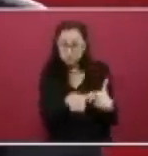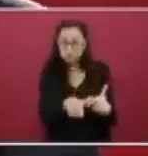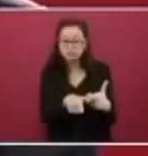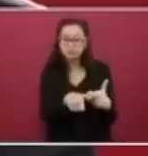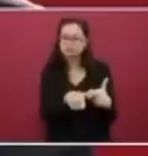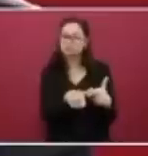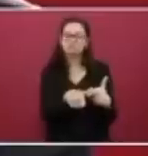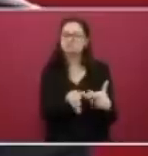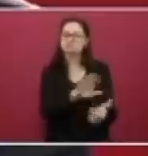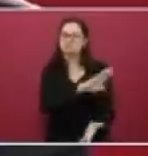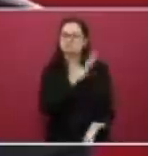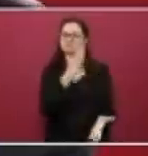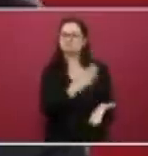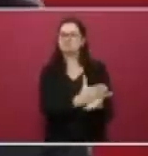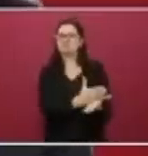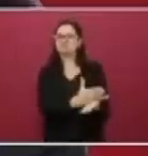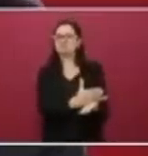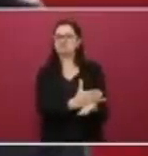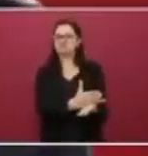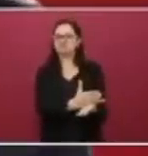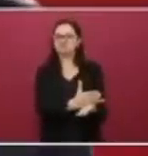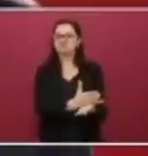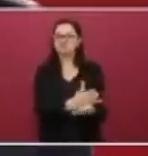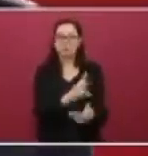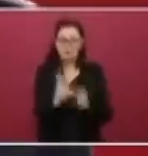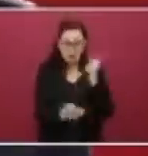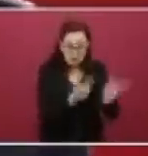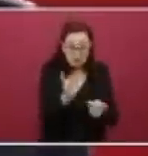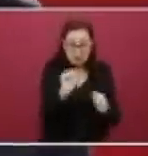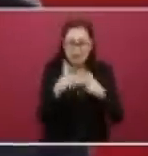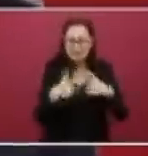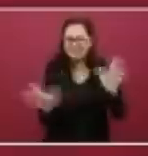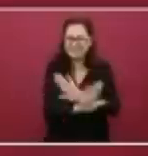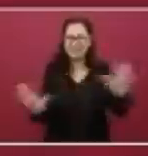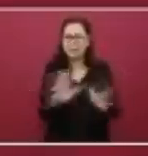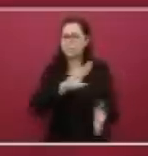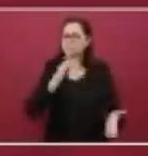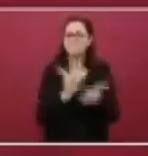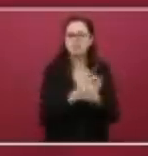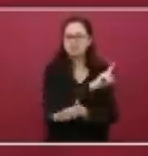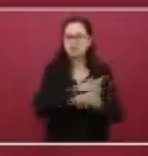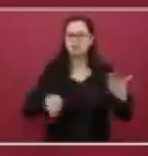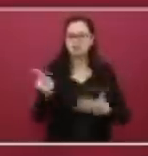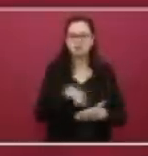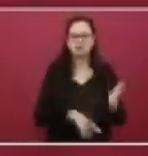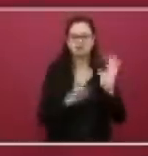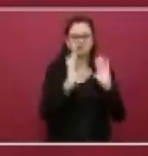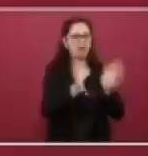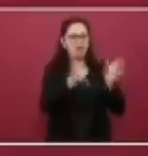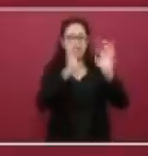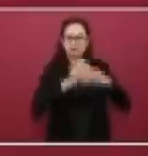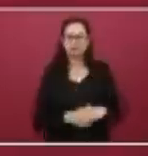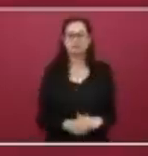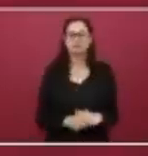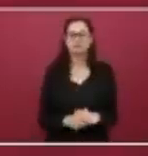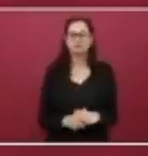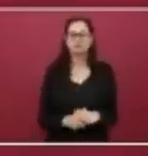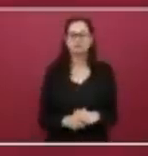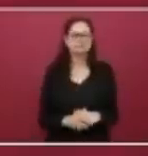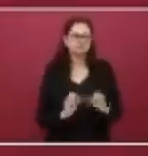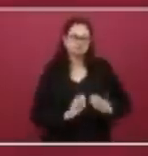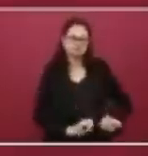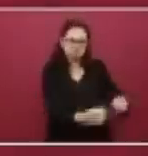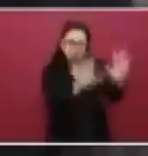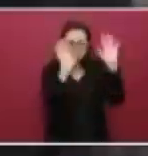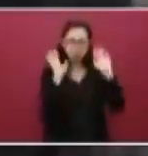este paso ni siquiera la consulta precisamente se quedaba la planta ahí